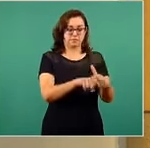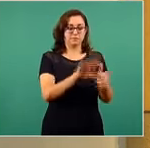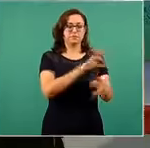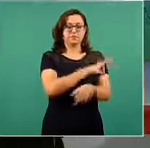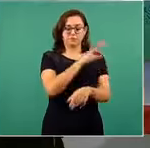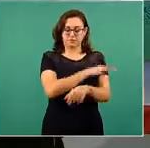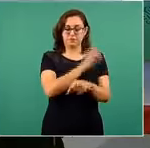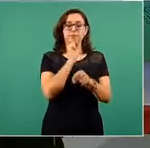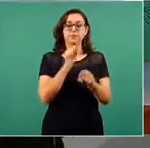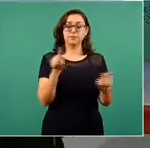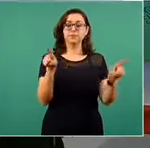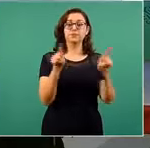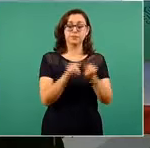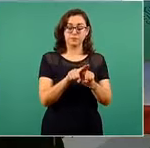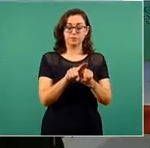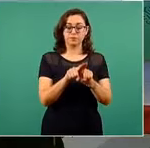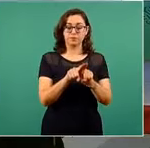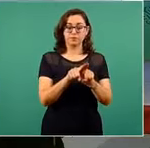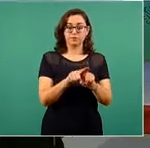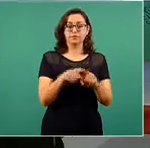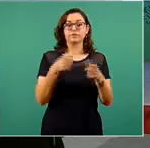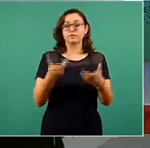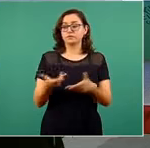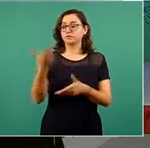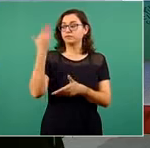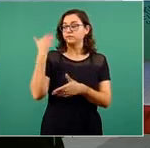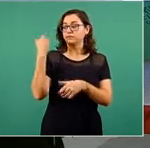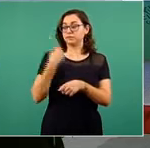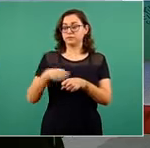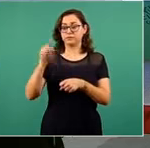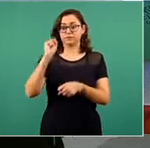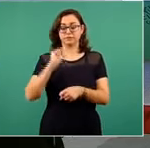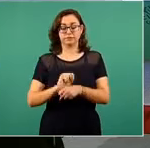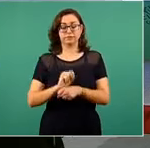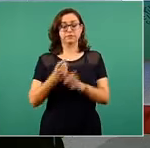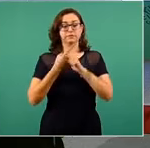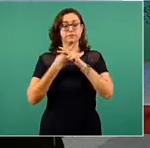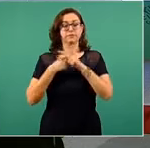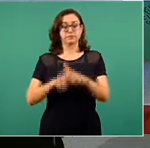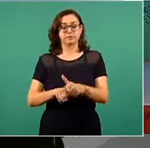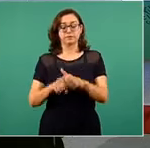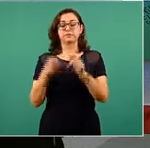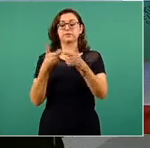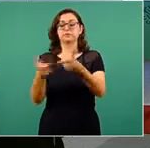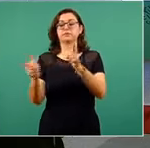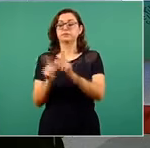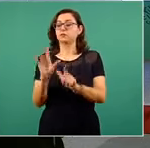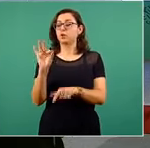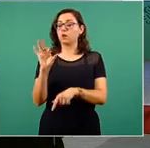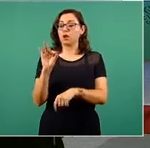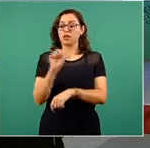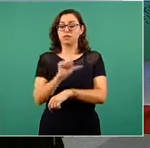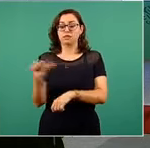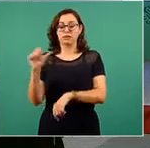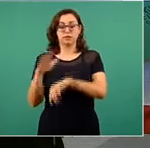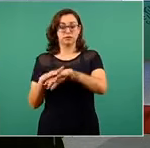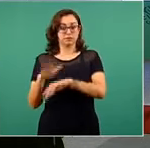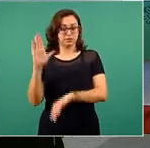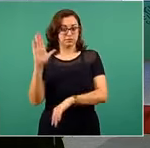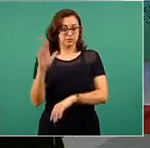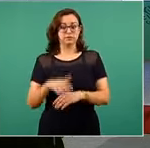más. Y arrancamos la semana pasada, aquí lo anunciamos, la vacunación de 40 y más. También